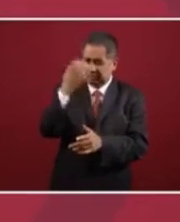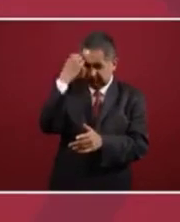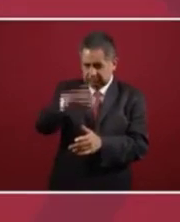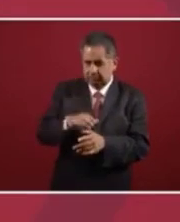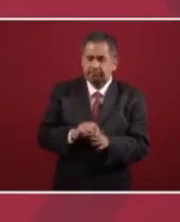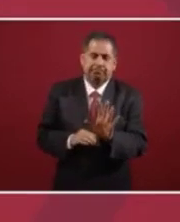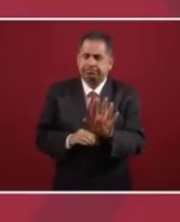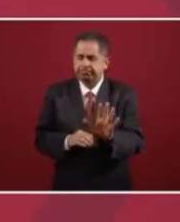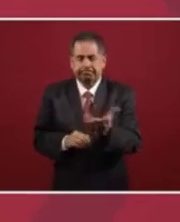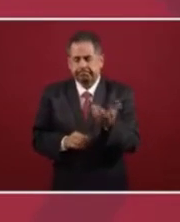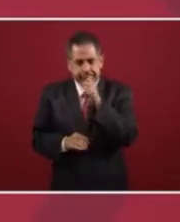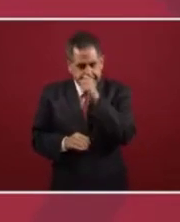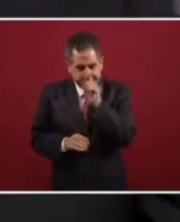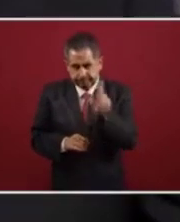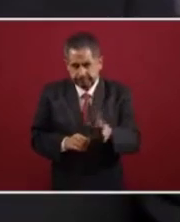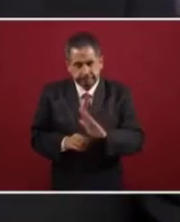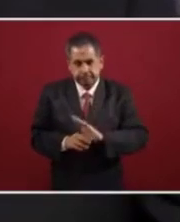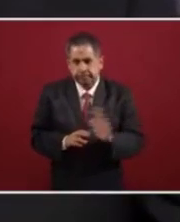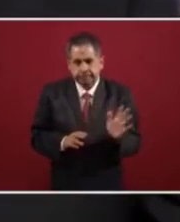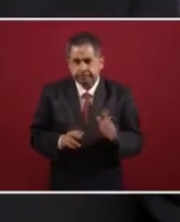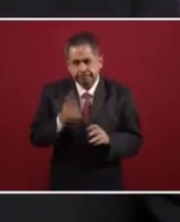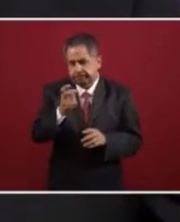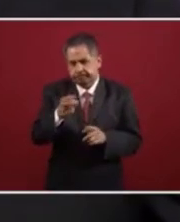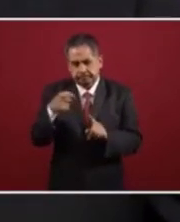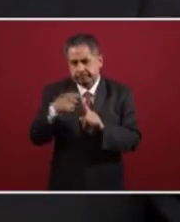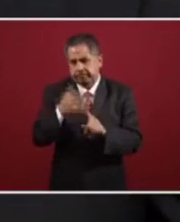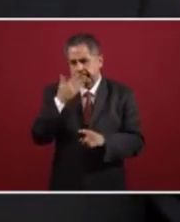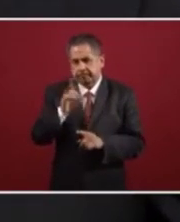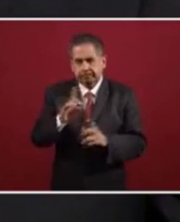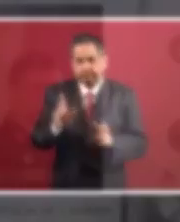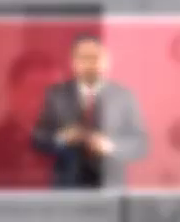Tampoco eso es correcto.